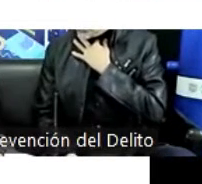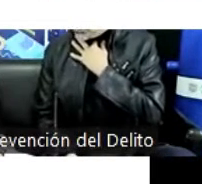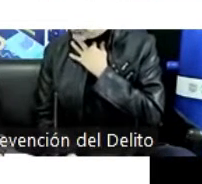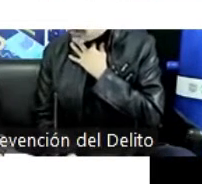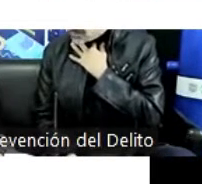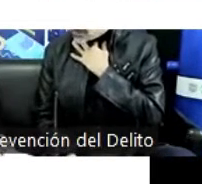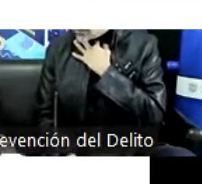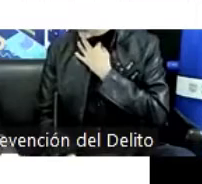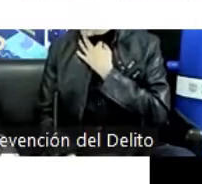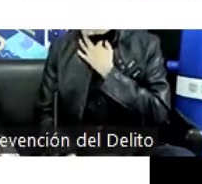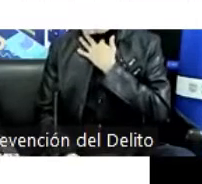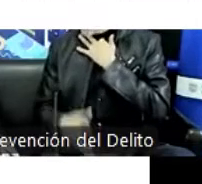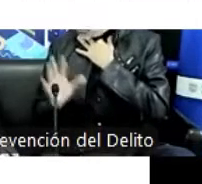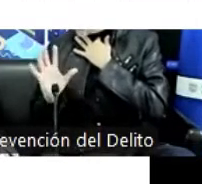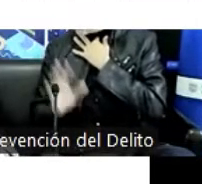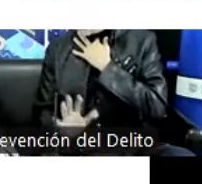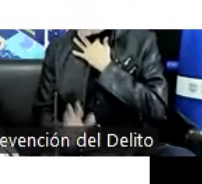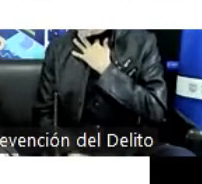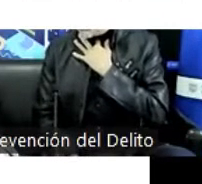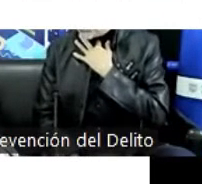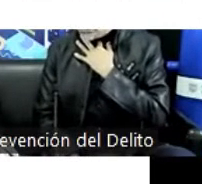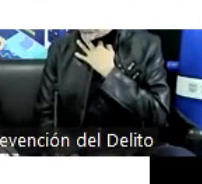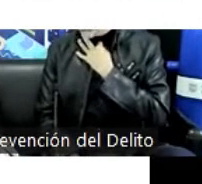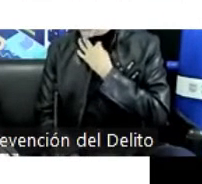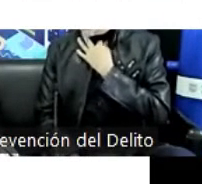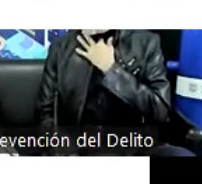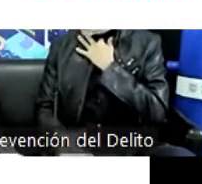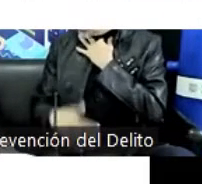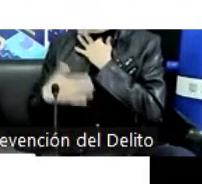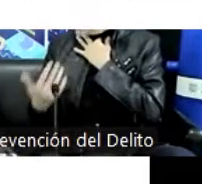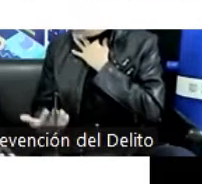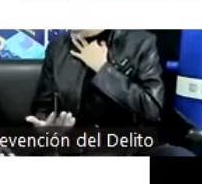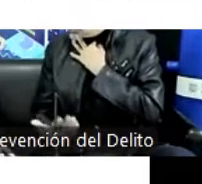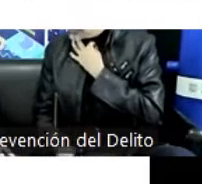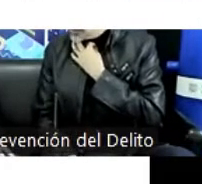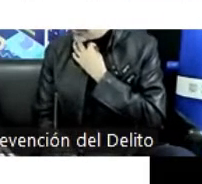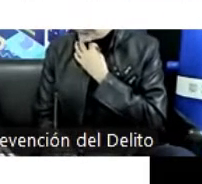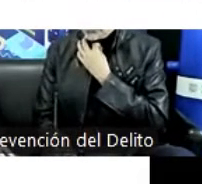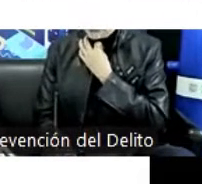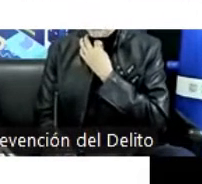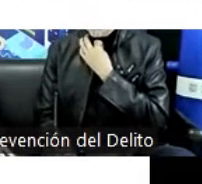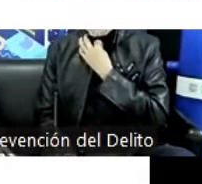de 50 minutos, 2 o 3 es necesarias con un seguimiento.